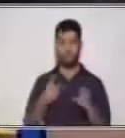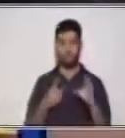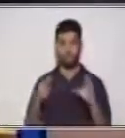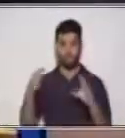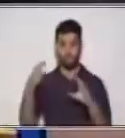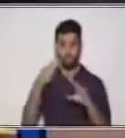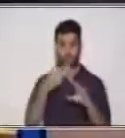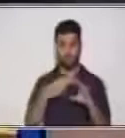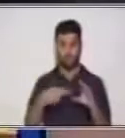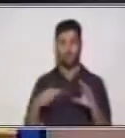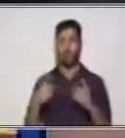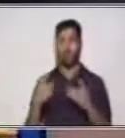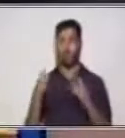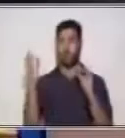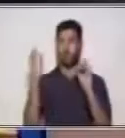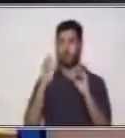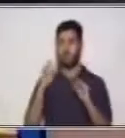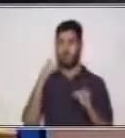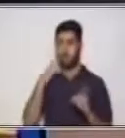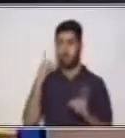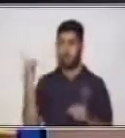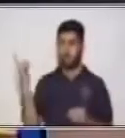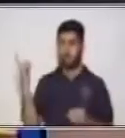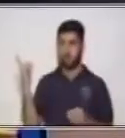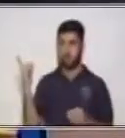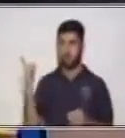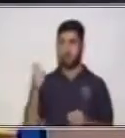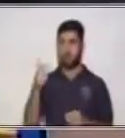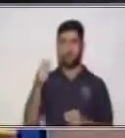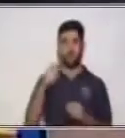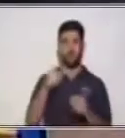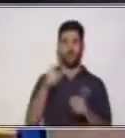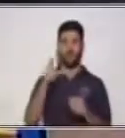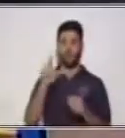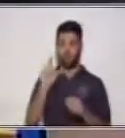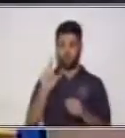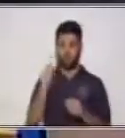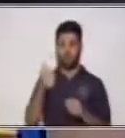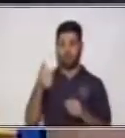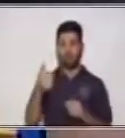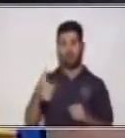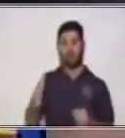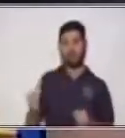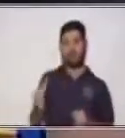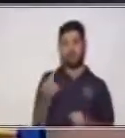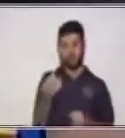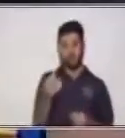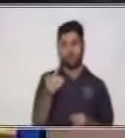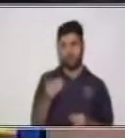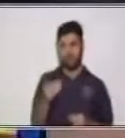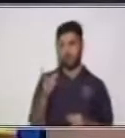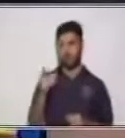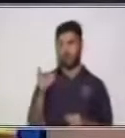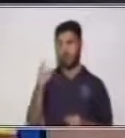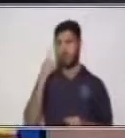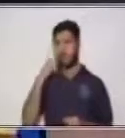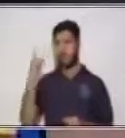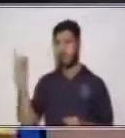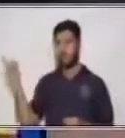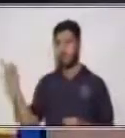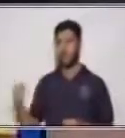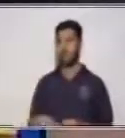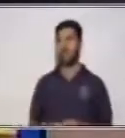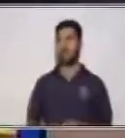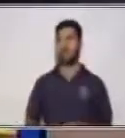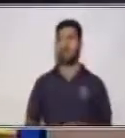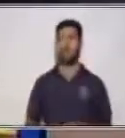las manecillas, la pequeña va en nuestro dedo pulgar, ¿sí? Bueno, entonces yo ya tengo mi